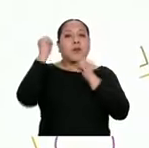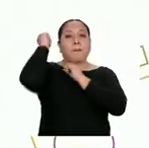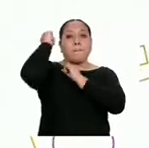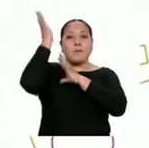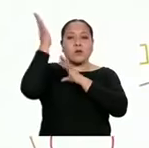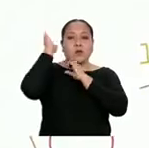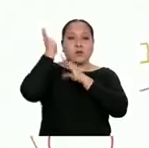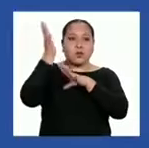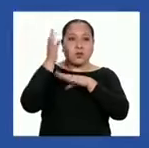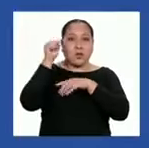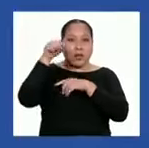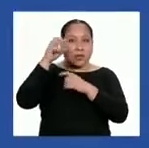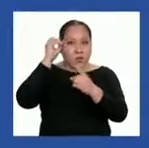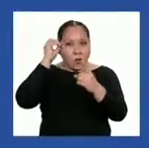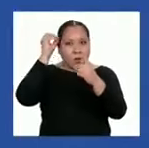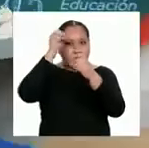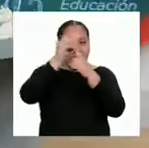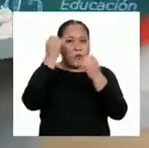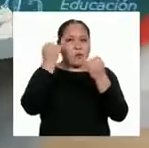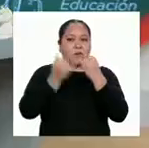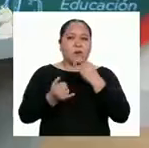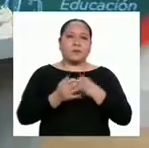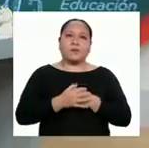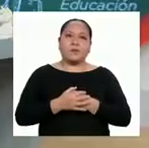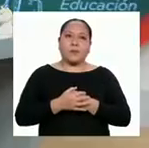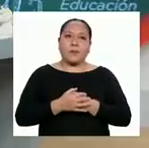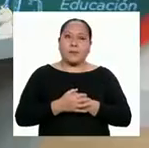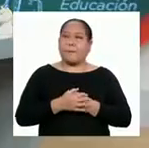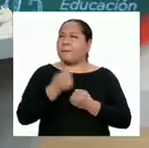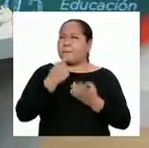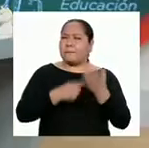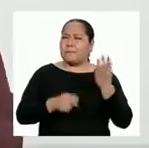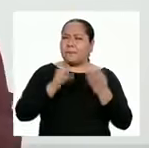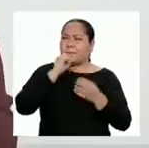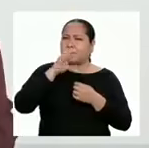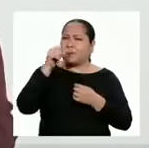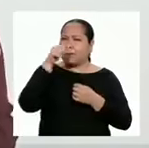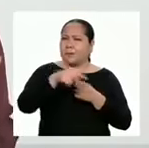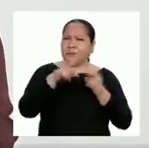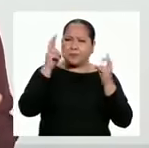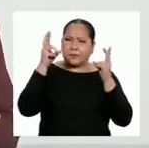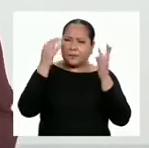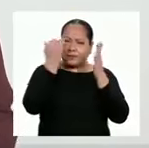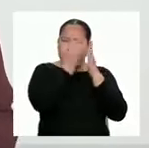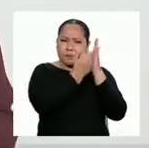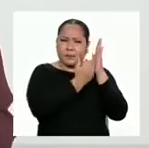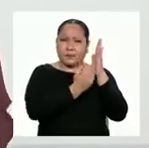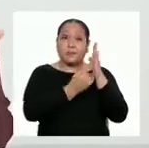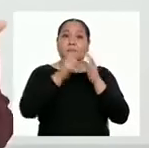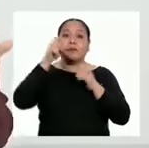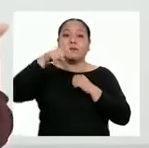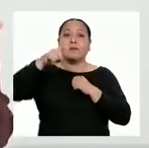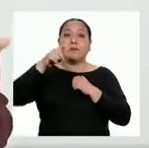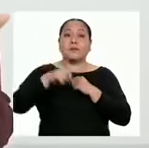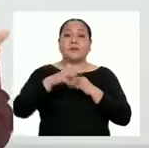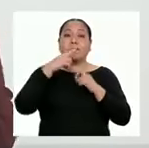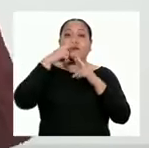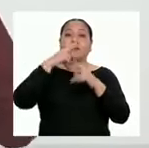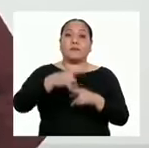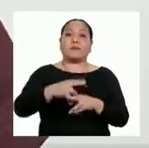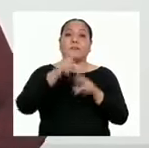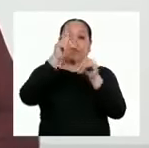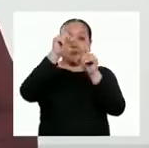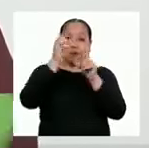Ese será nuestro reto final. ¿Pero de qué tratará el texto que haremos? Deberá responder a la